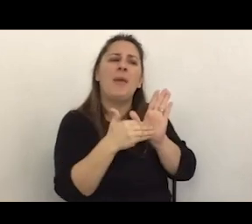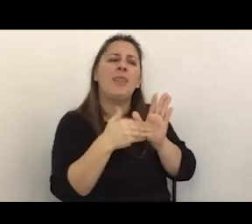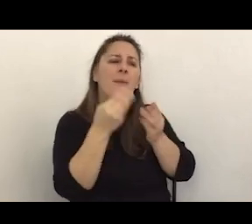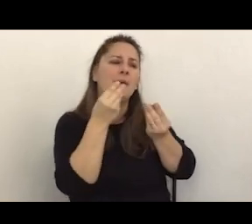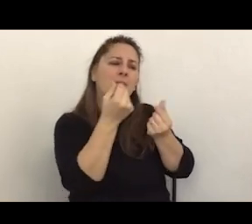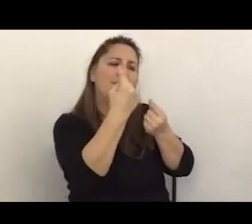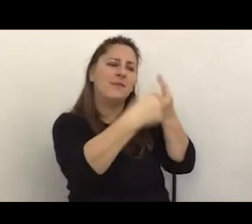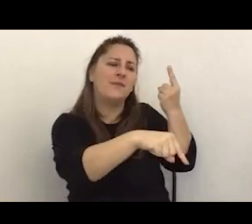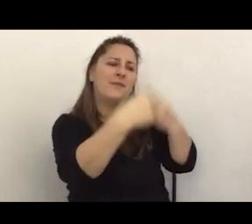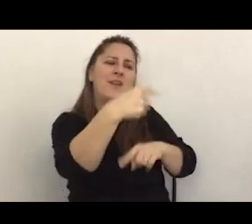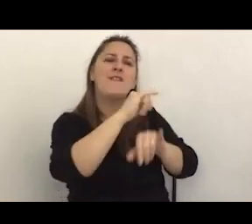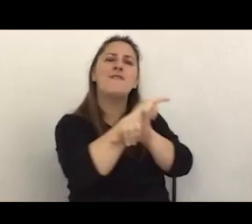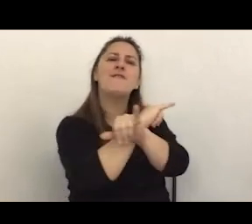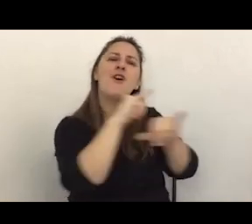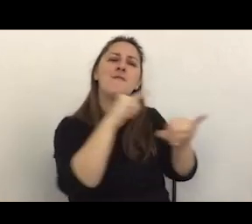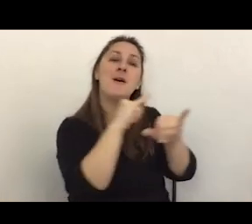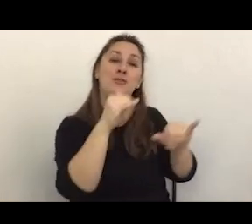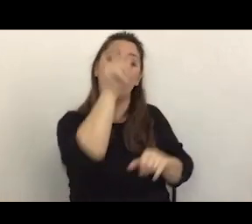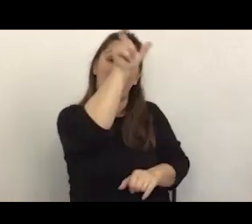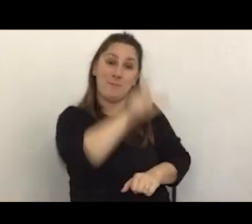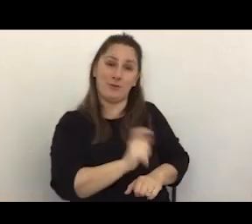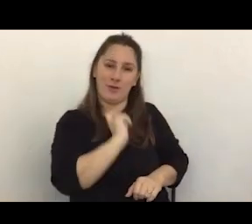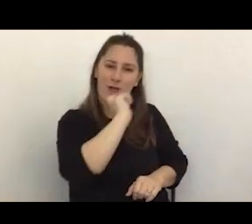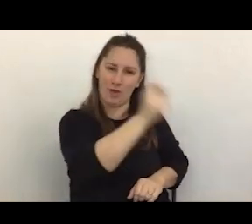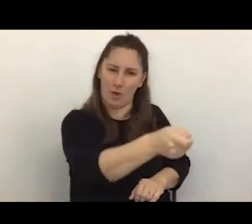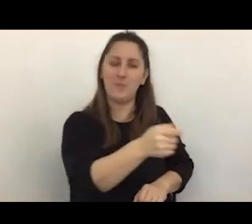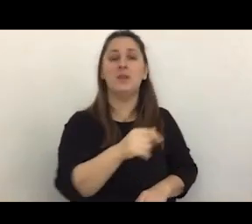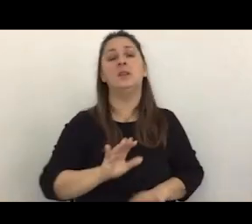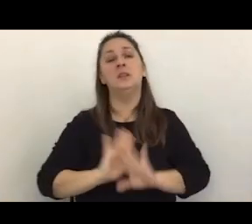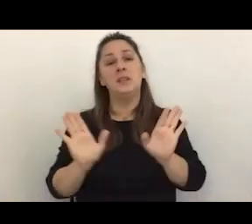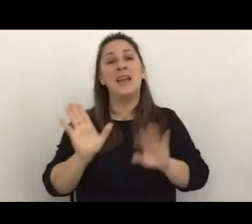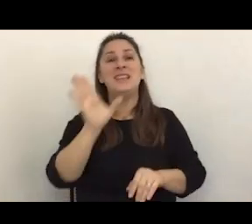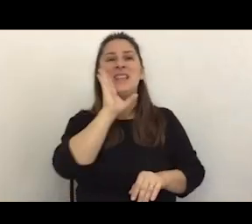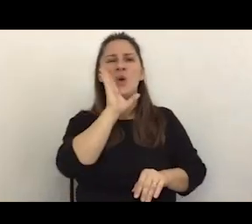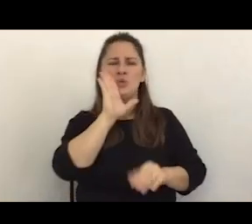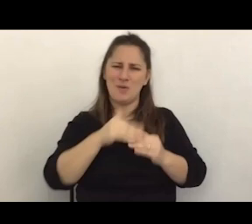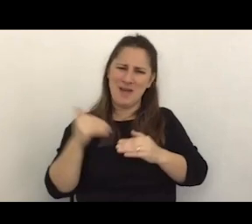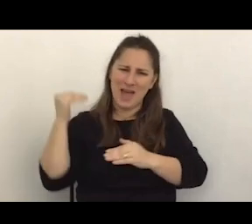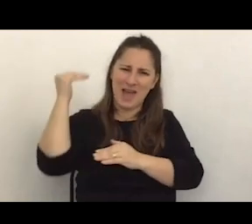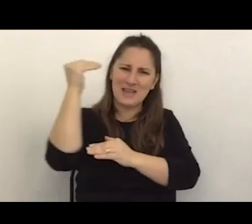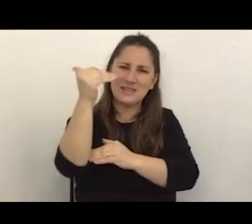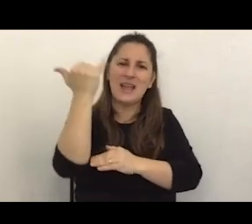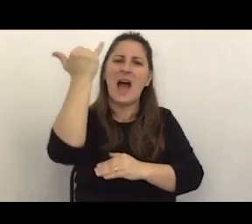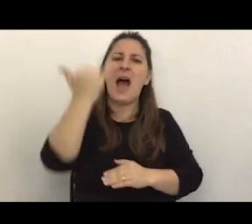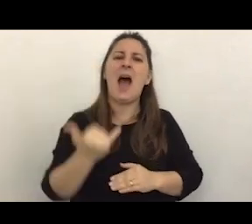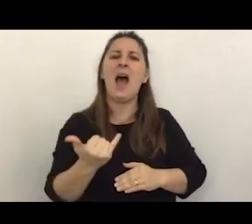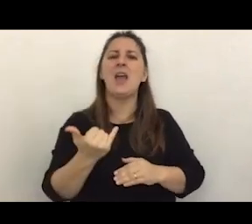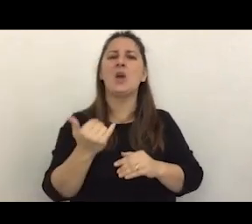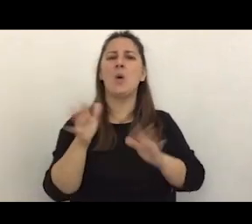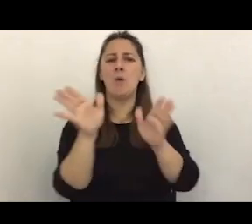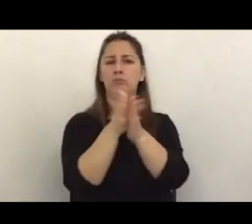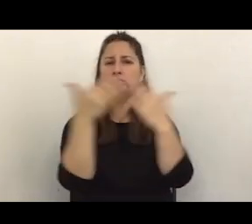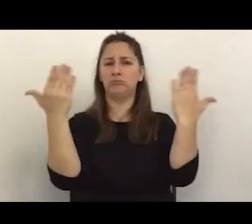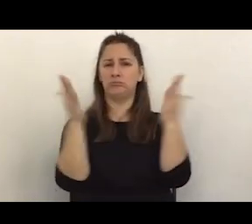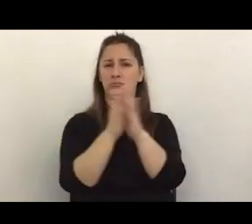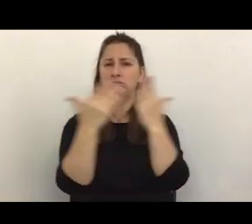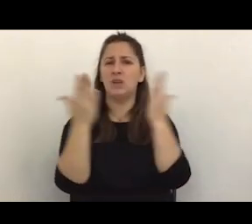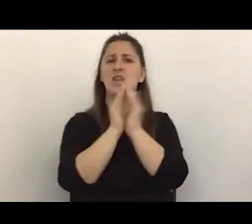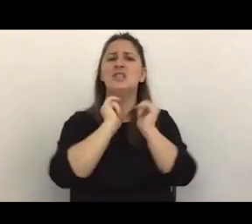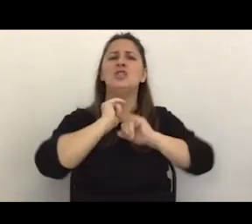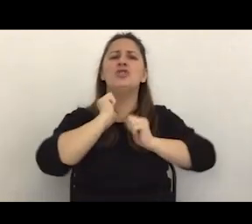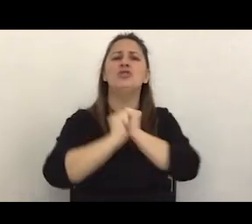los datos de esa persona. En Estados Unidos van un poquito más allá y tienen directamente books, o sea, donde tienen toda la